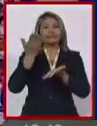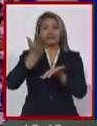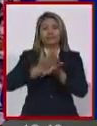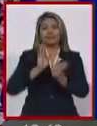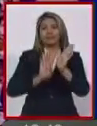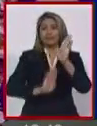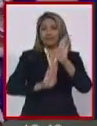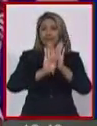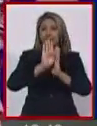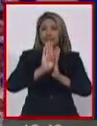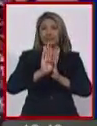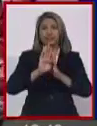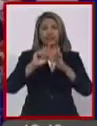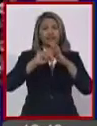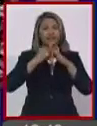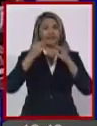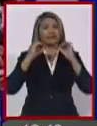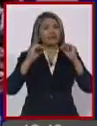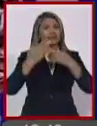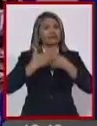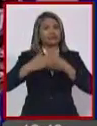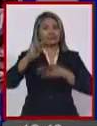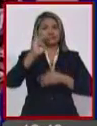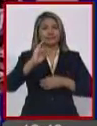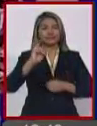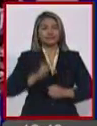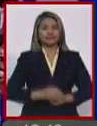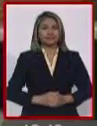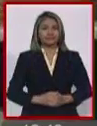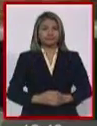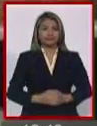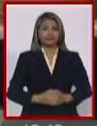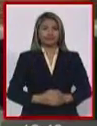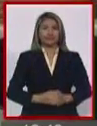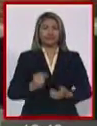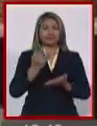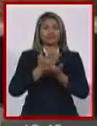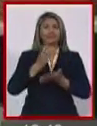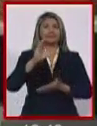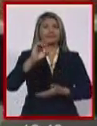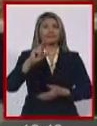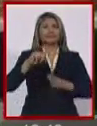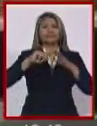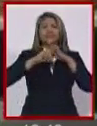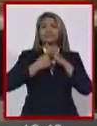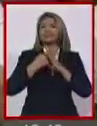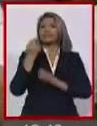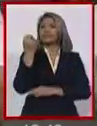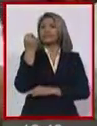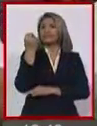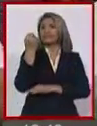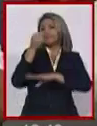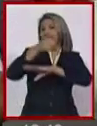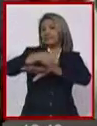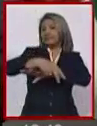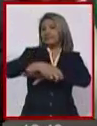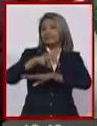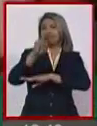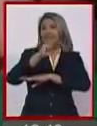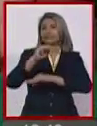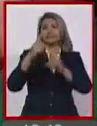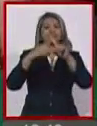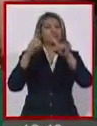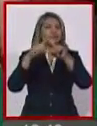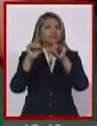que se llevará adelante a partir de las 0 hora de este miércoles. El paro cívico iniciará a las 12 de la noche de este día martes.